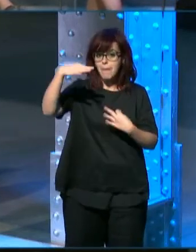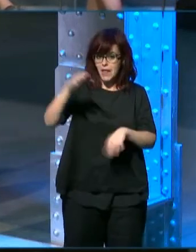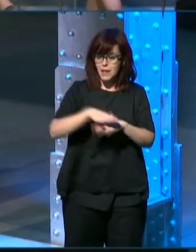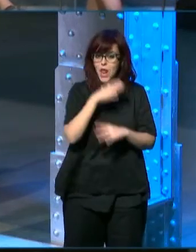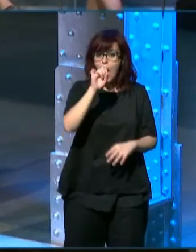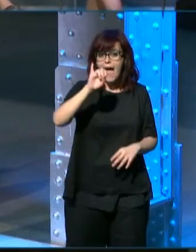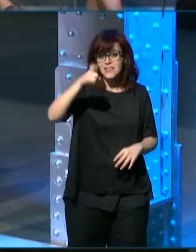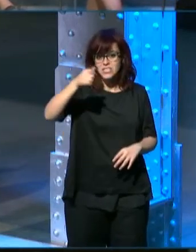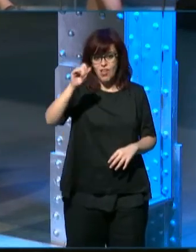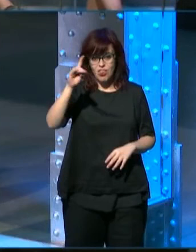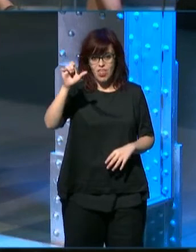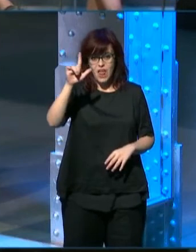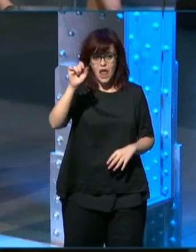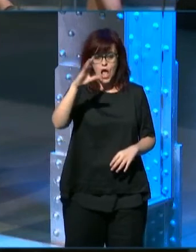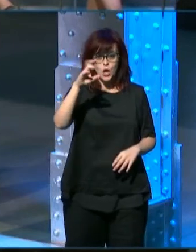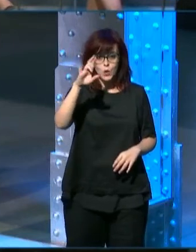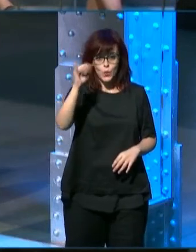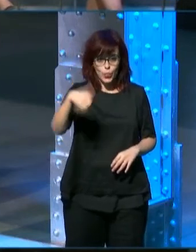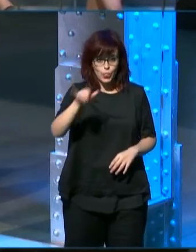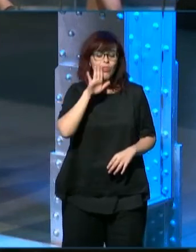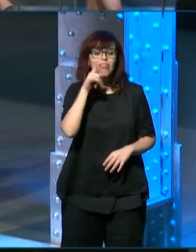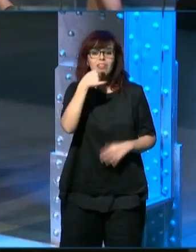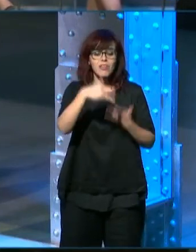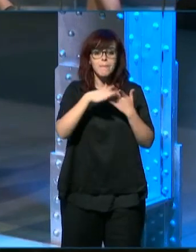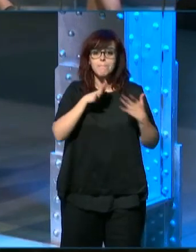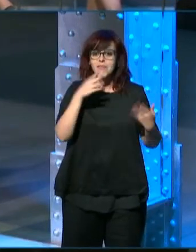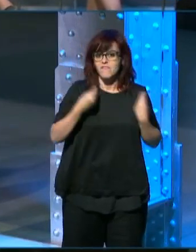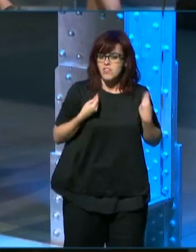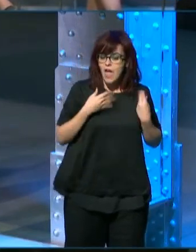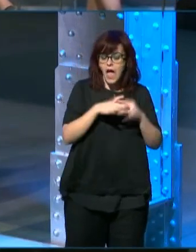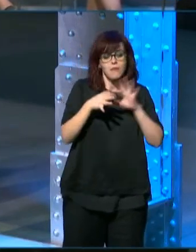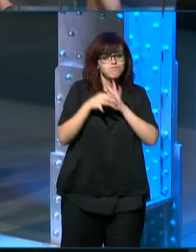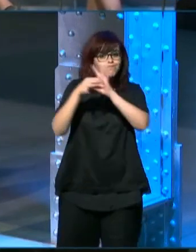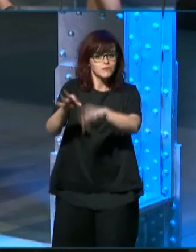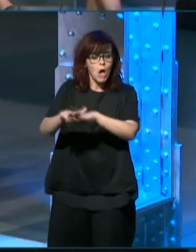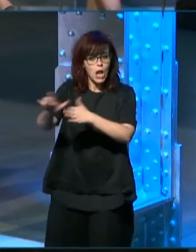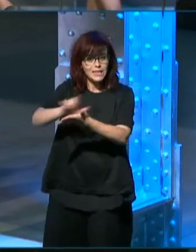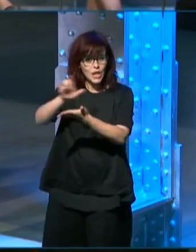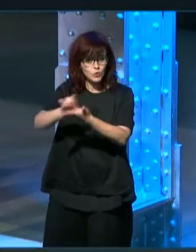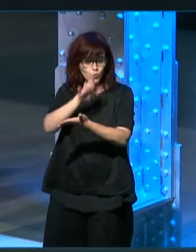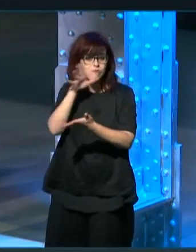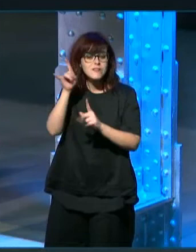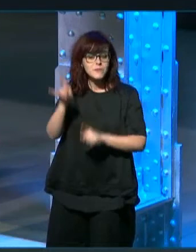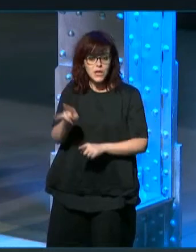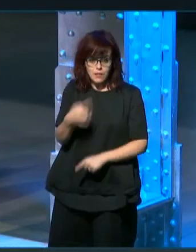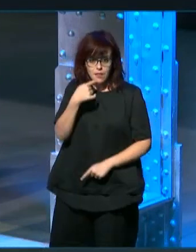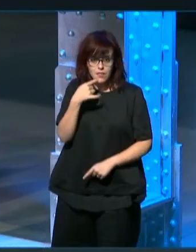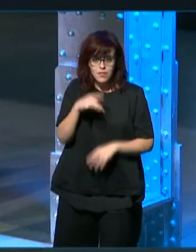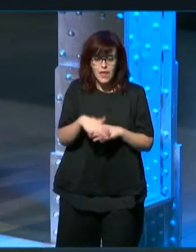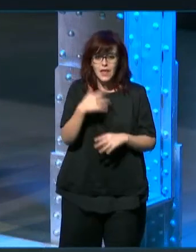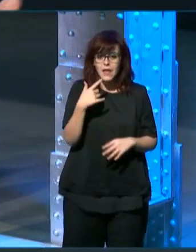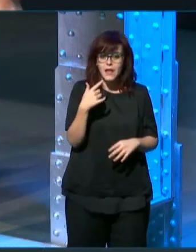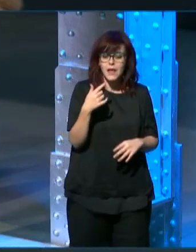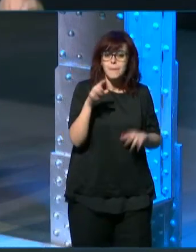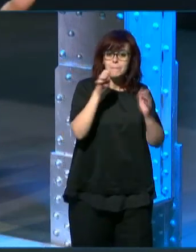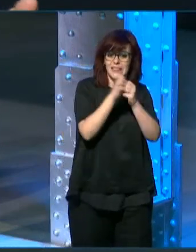Cruz también o sea, ella habla, ¿no? Dice, mi vida está ligada, está anclada en lo literario y ella tiene 29, 30